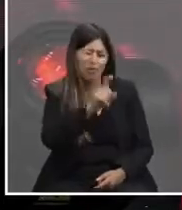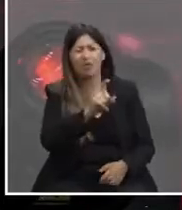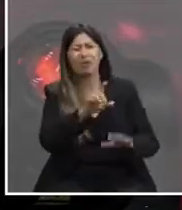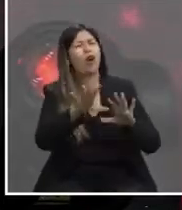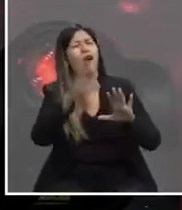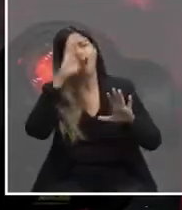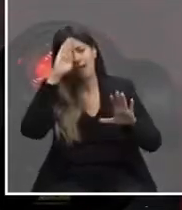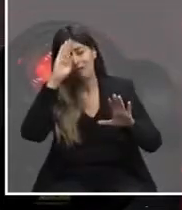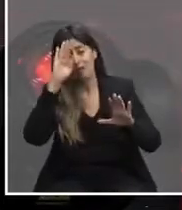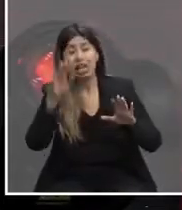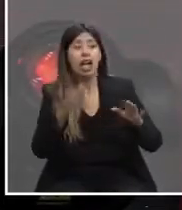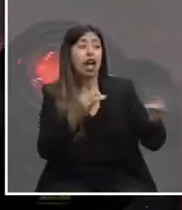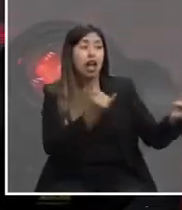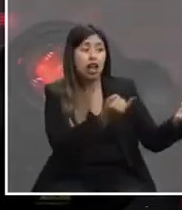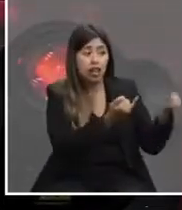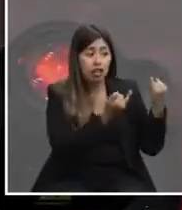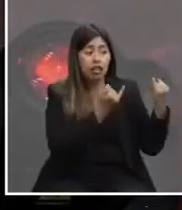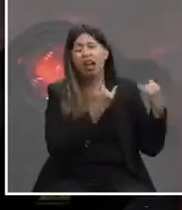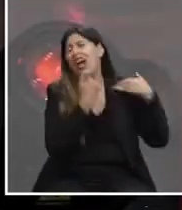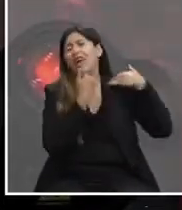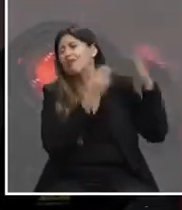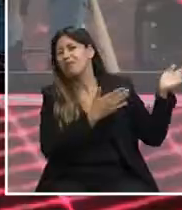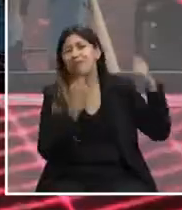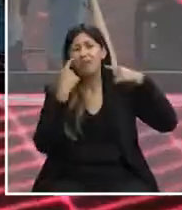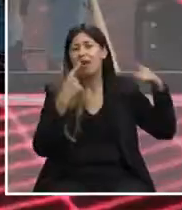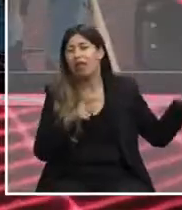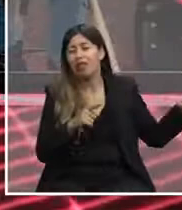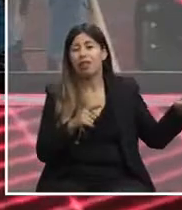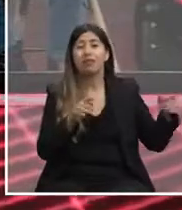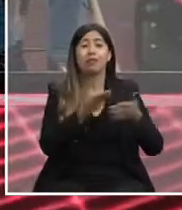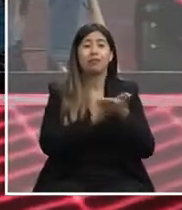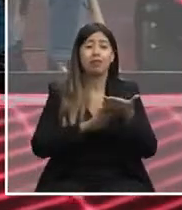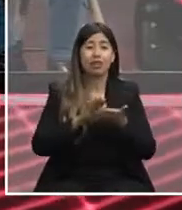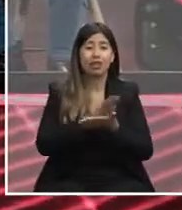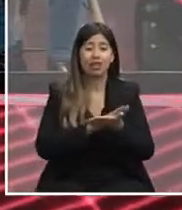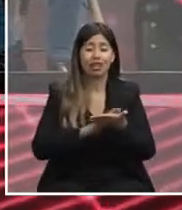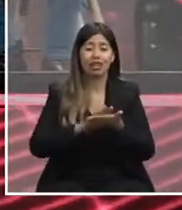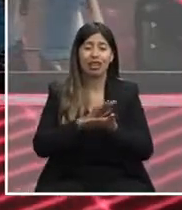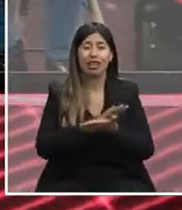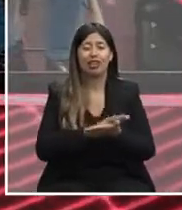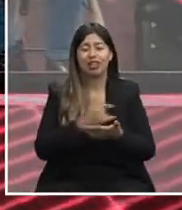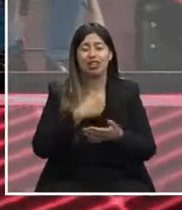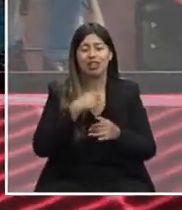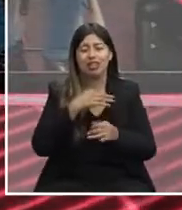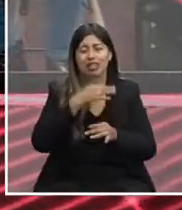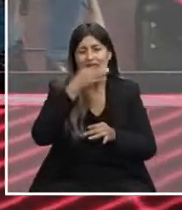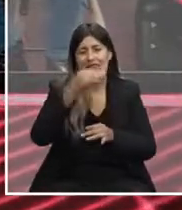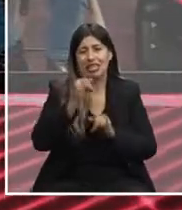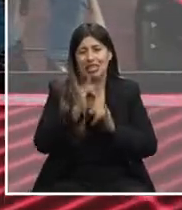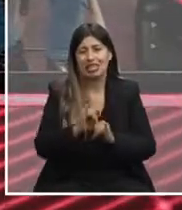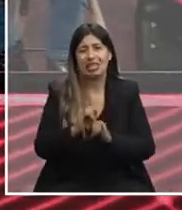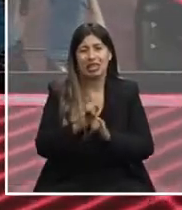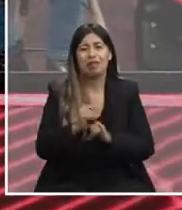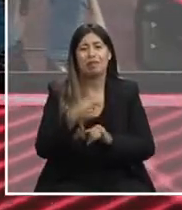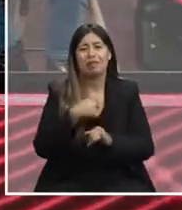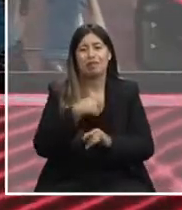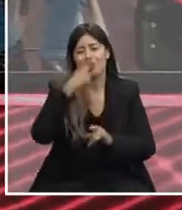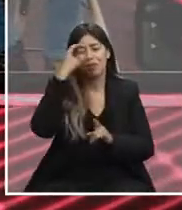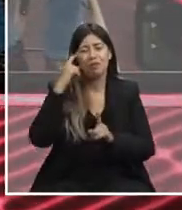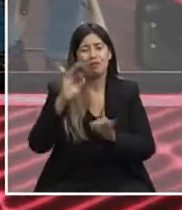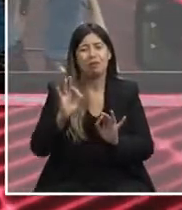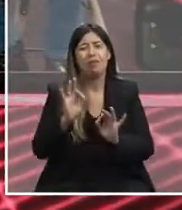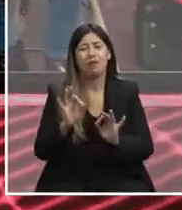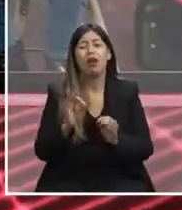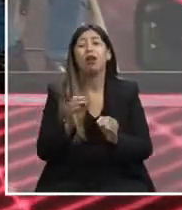nada de lo que tú le puedas decir lo afecta. El caso clásico que yo siempre cito, que me parece muy bueno, es